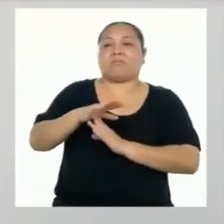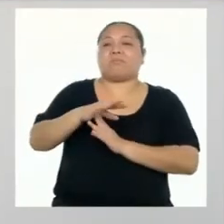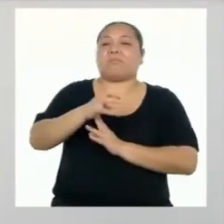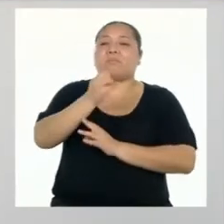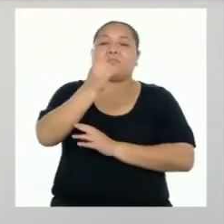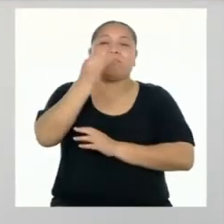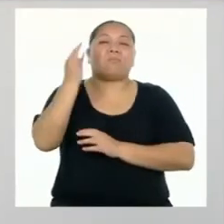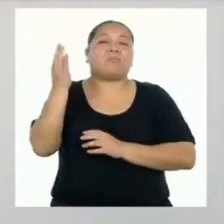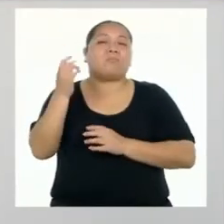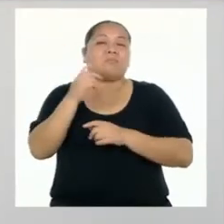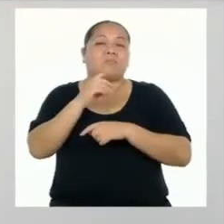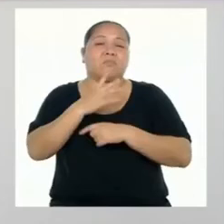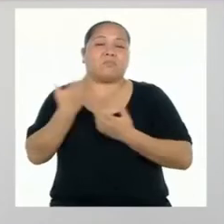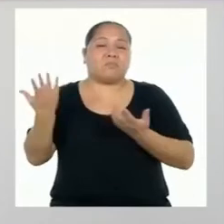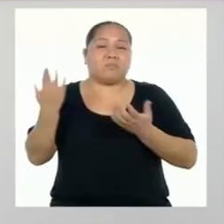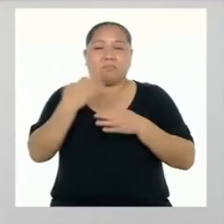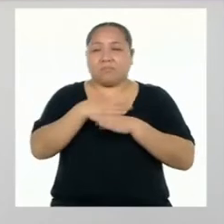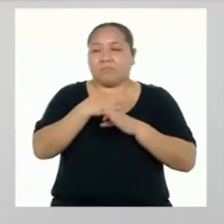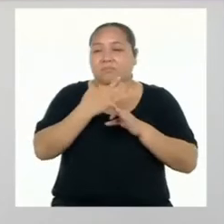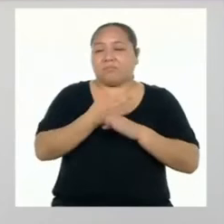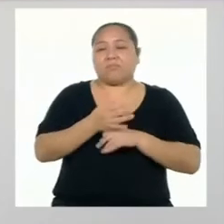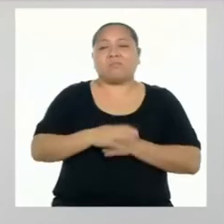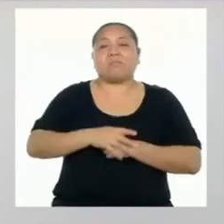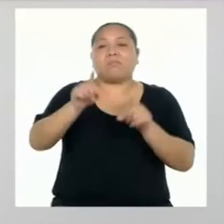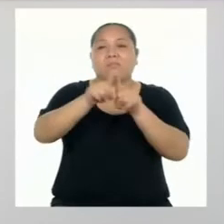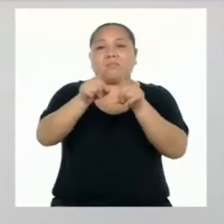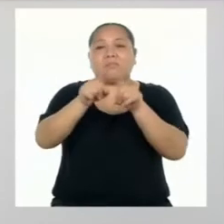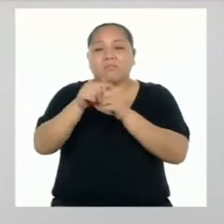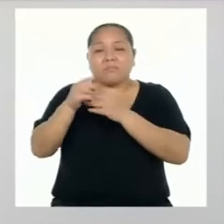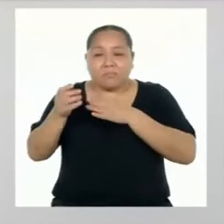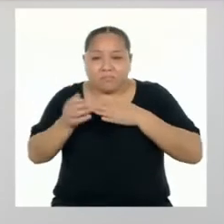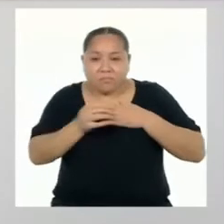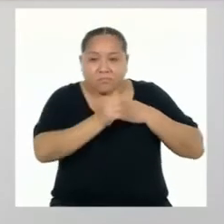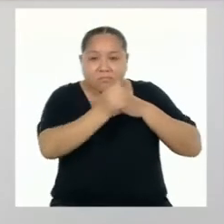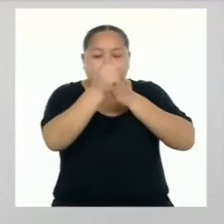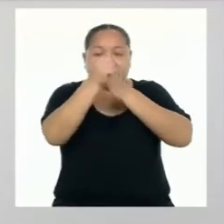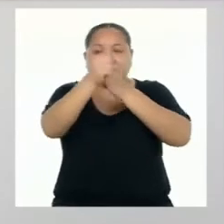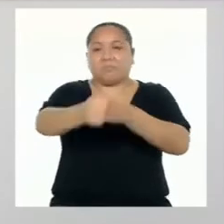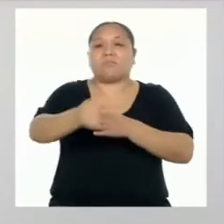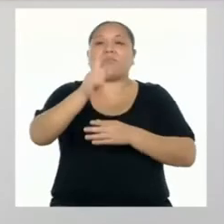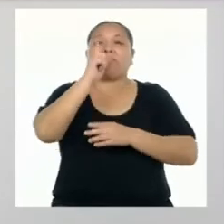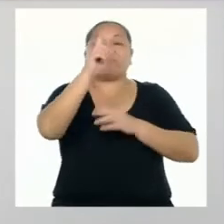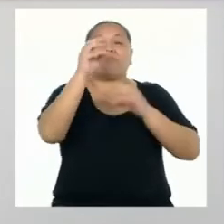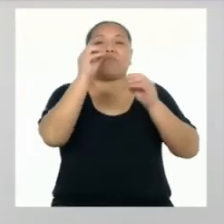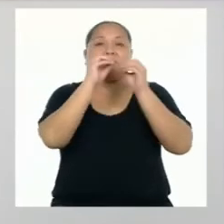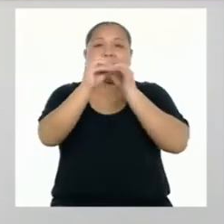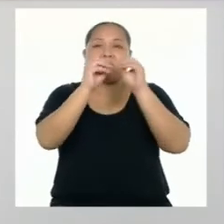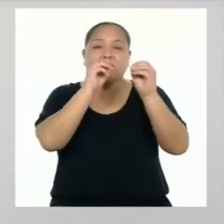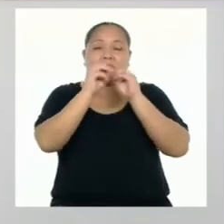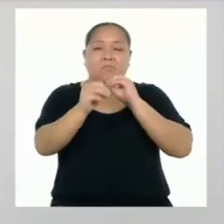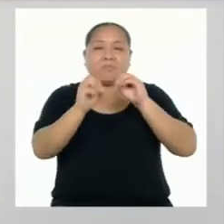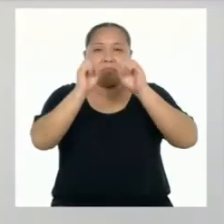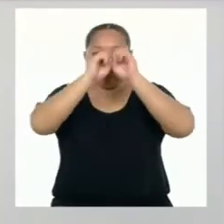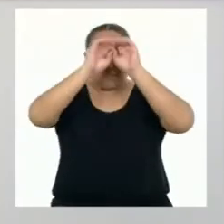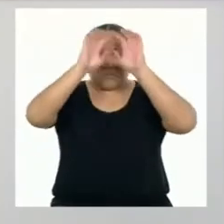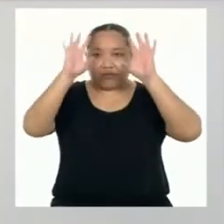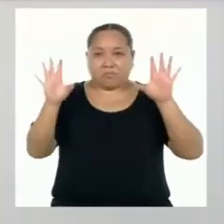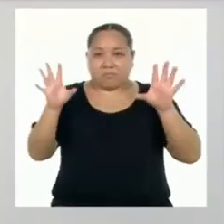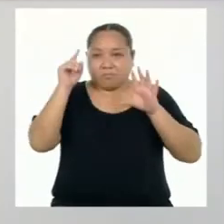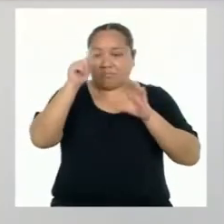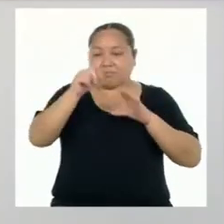algún motivo. También deberían estar orientadas a una solución